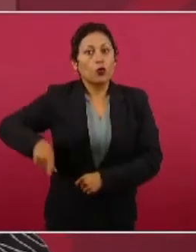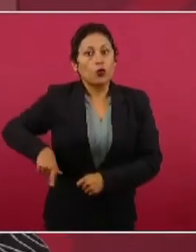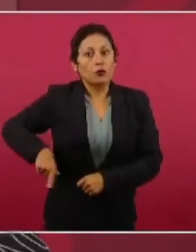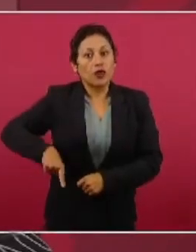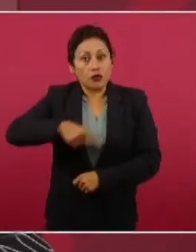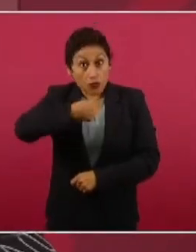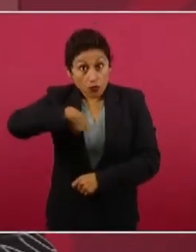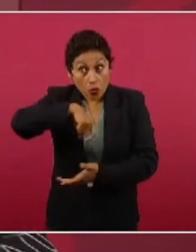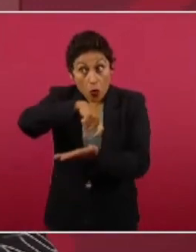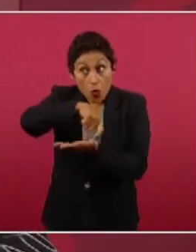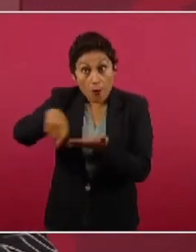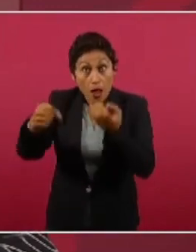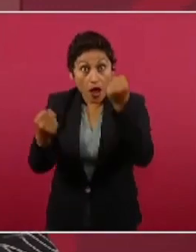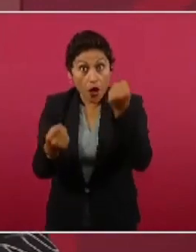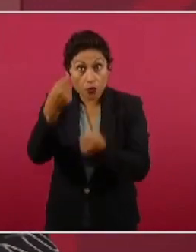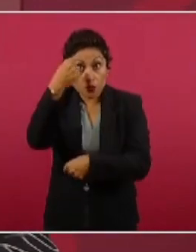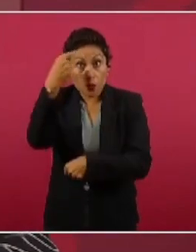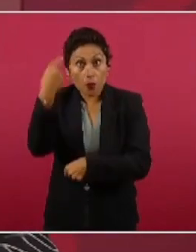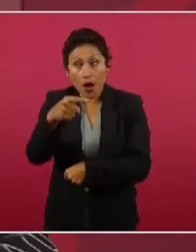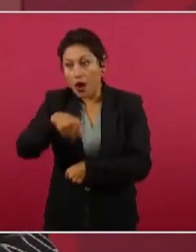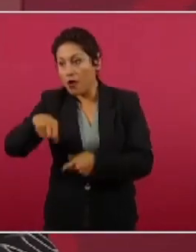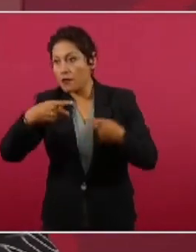funcionarios públicos.